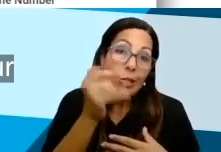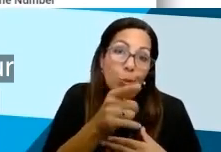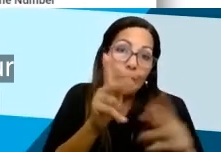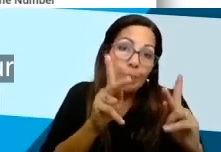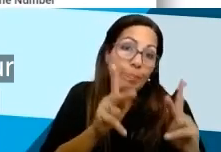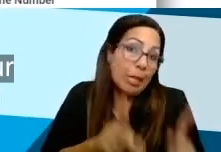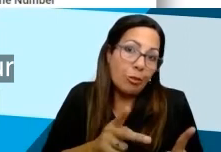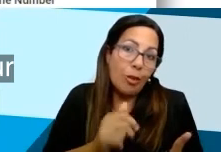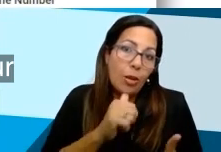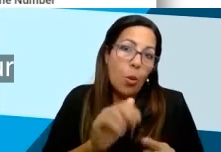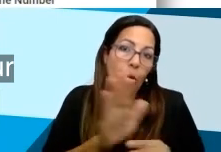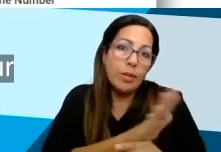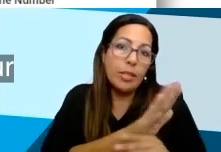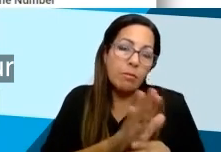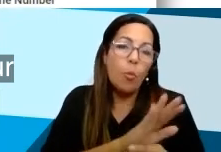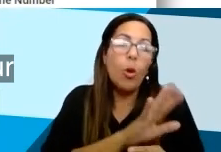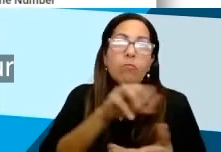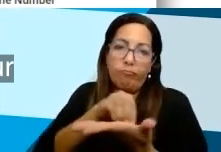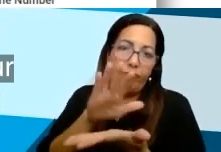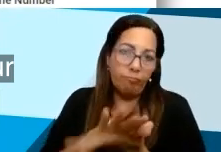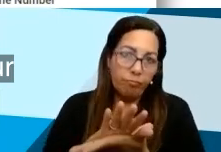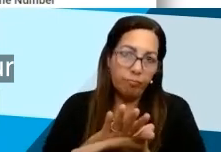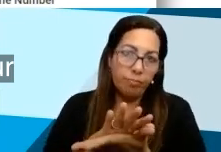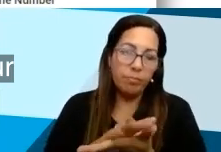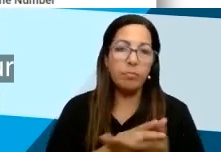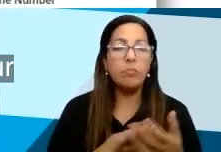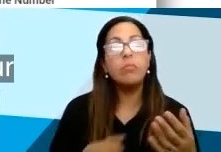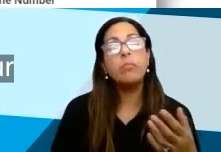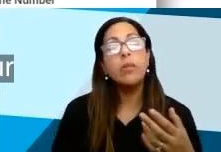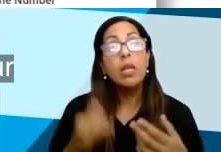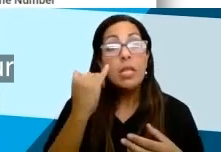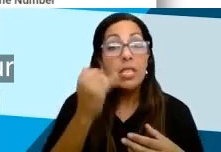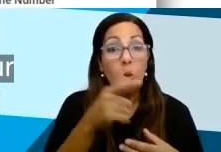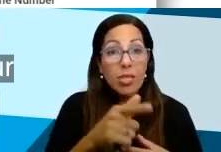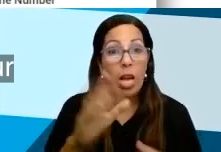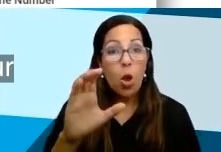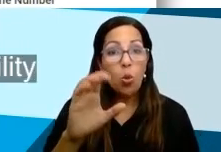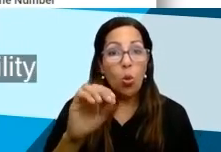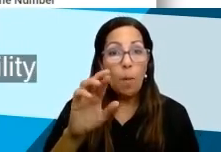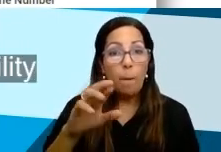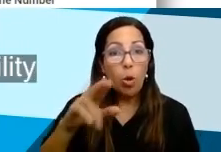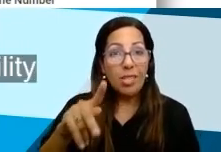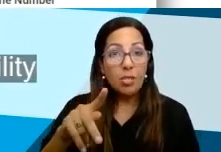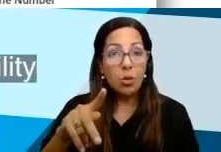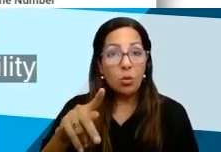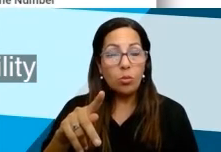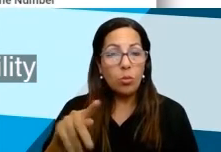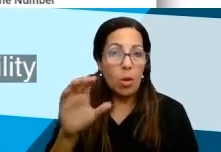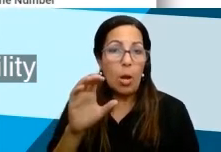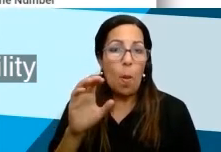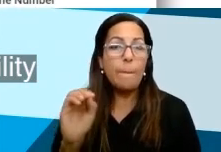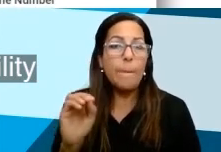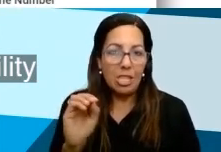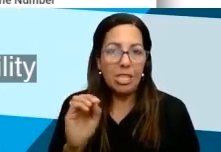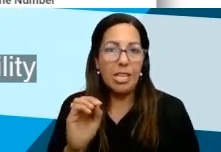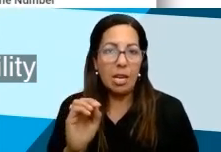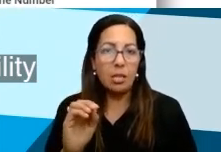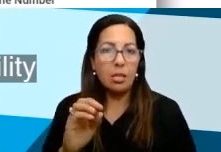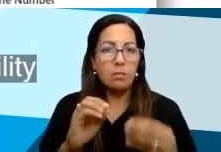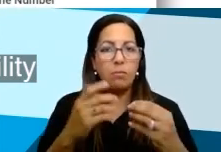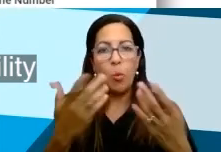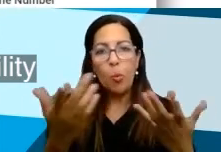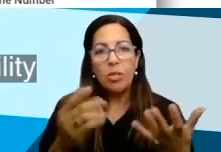es su nombre como individuo. Si usted es una corporación u otro tipo de entidad jurídica, tal como